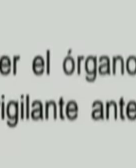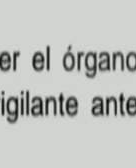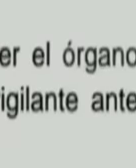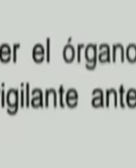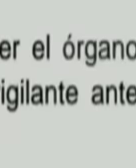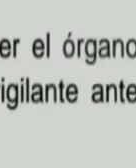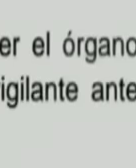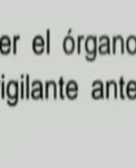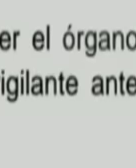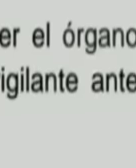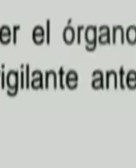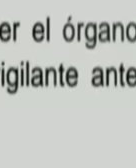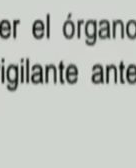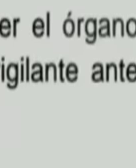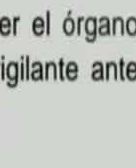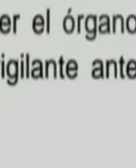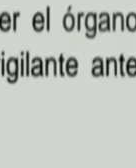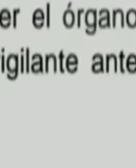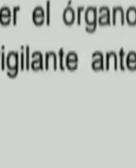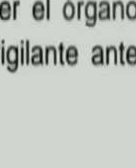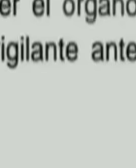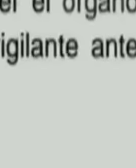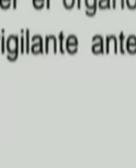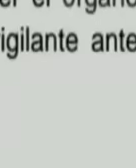por cierto, y es bien